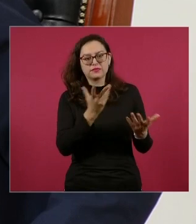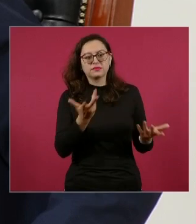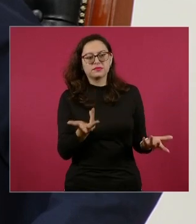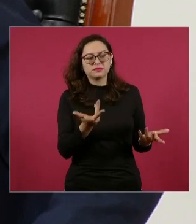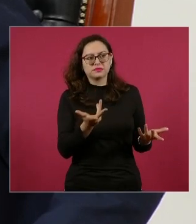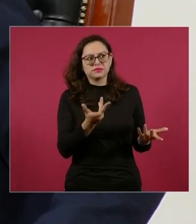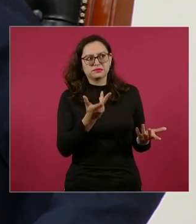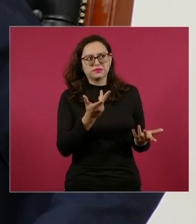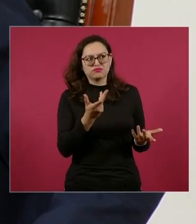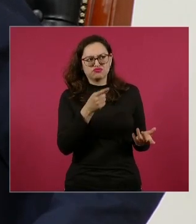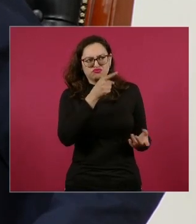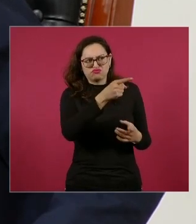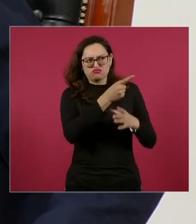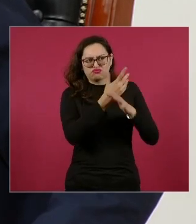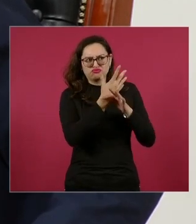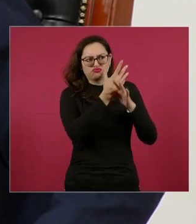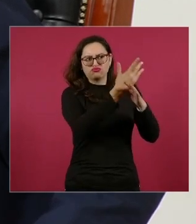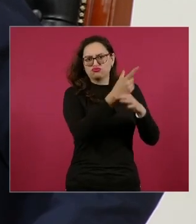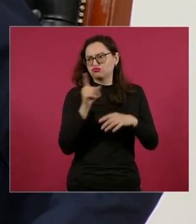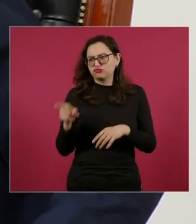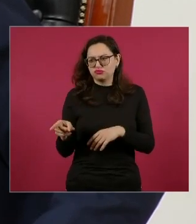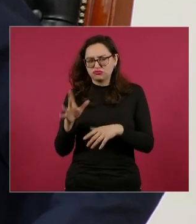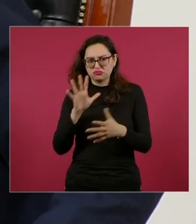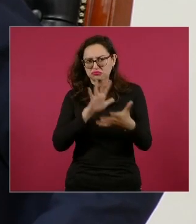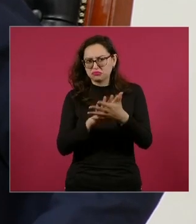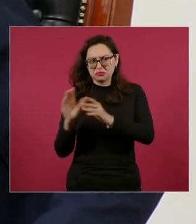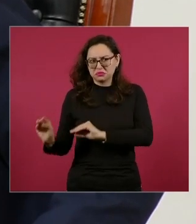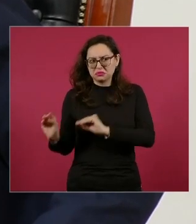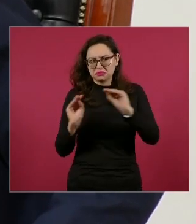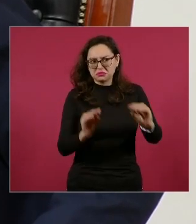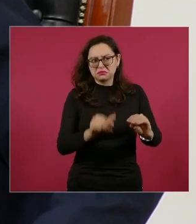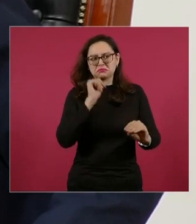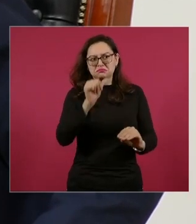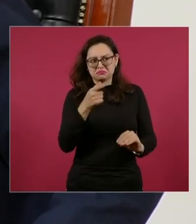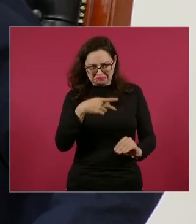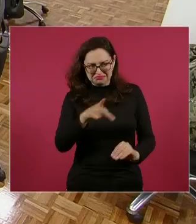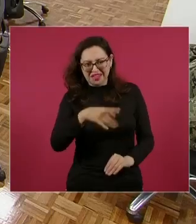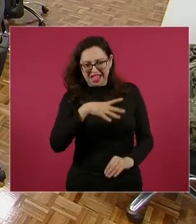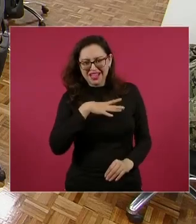declaró de que no habían estado los jóvenes.